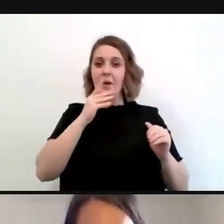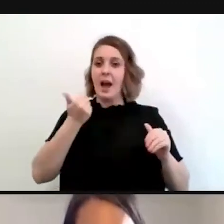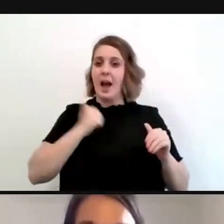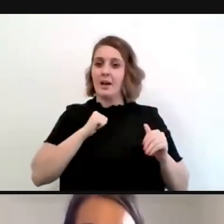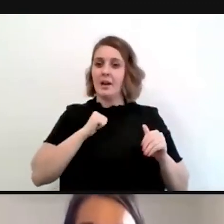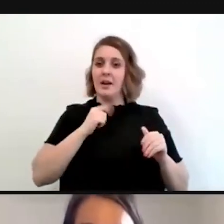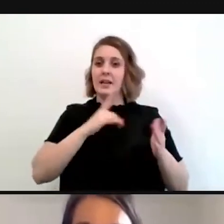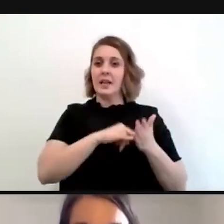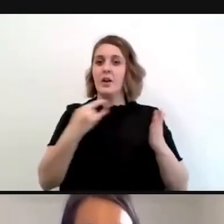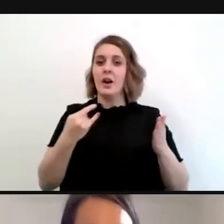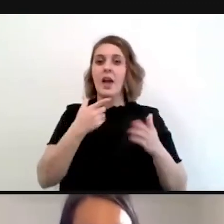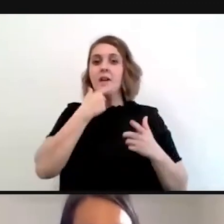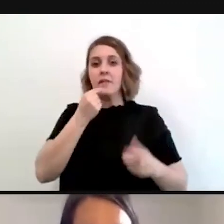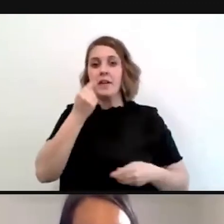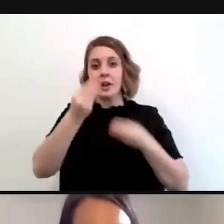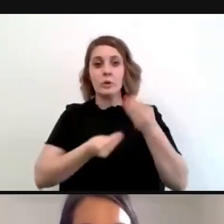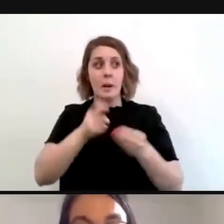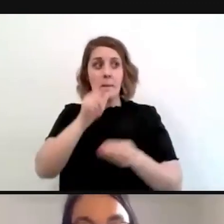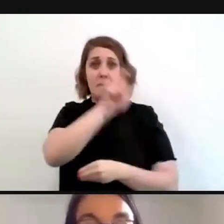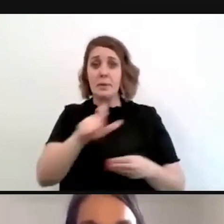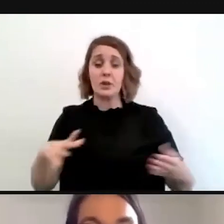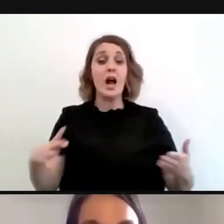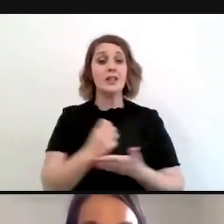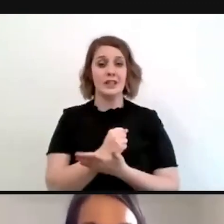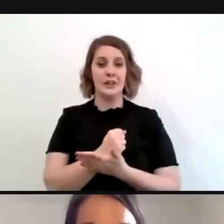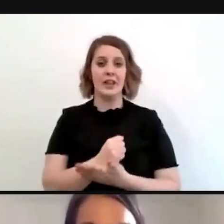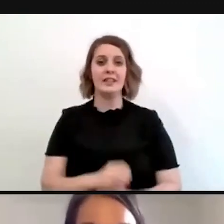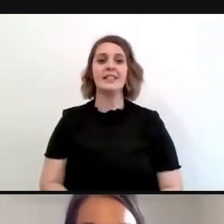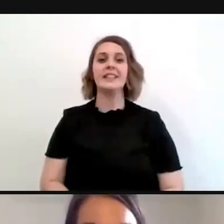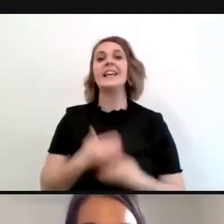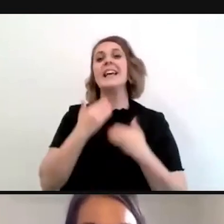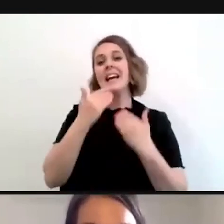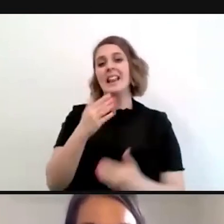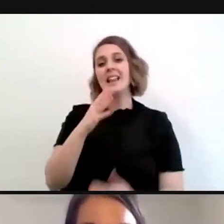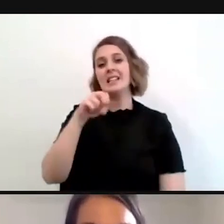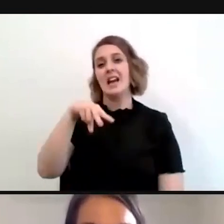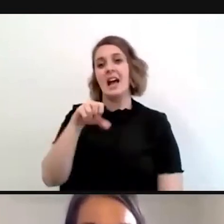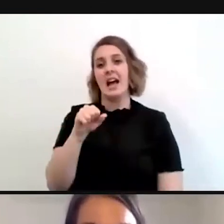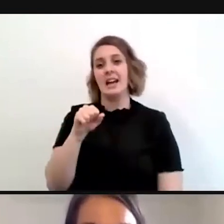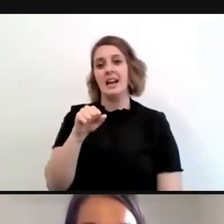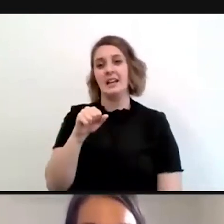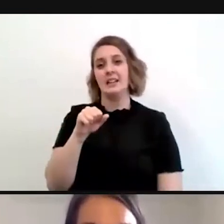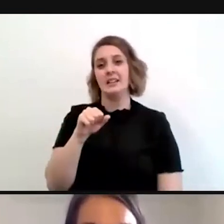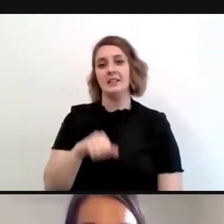usar para todas las personas. Gracias. Ana,